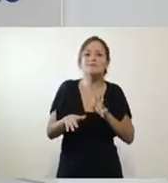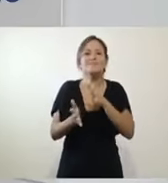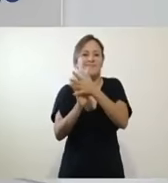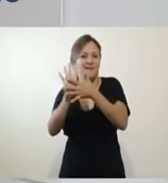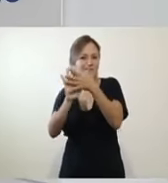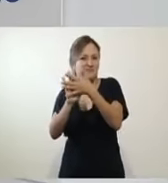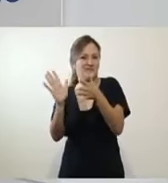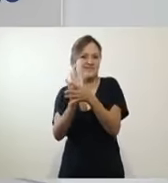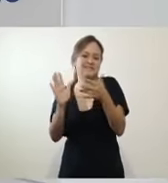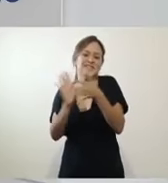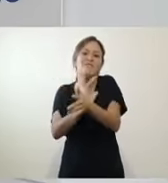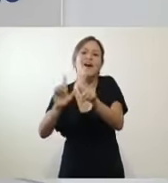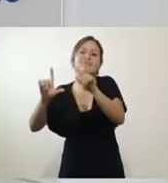Bien,